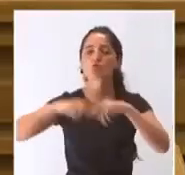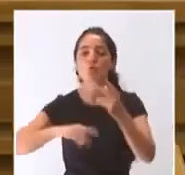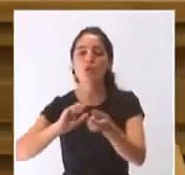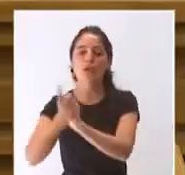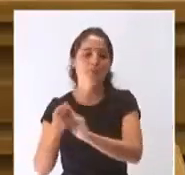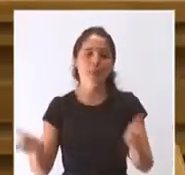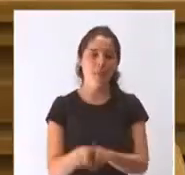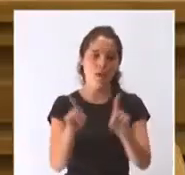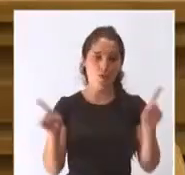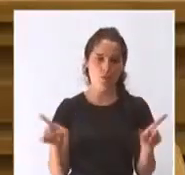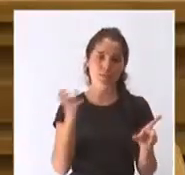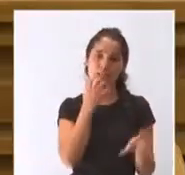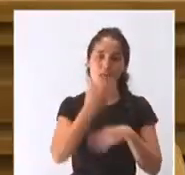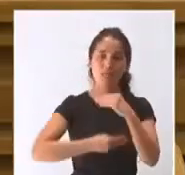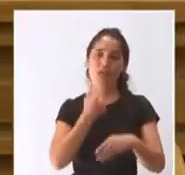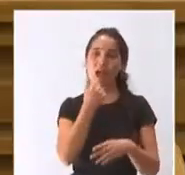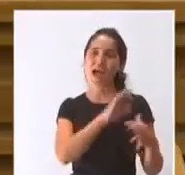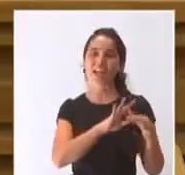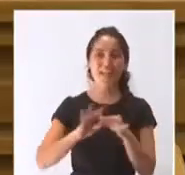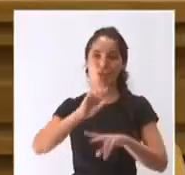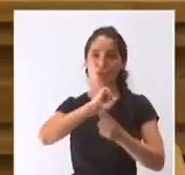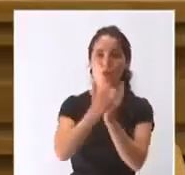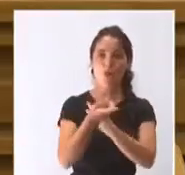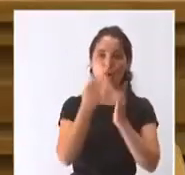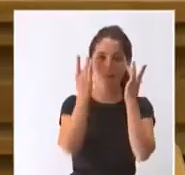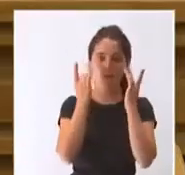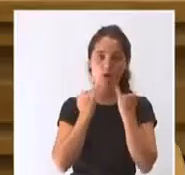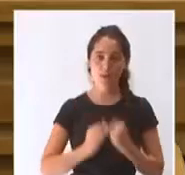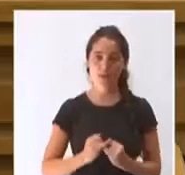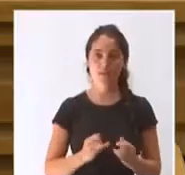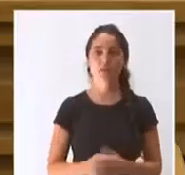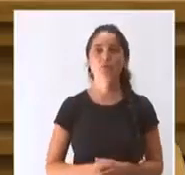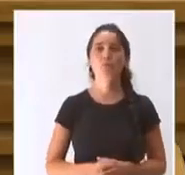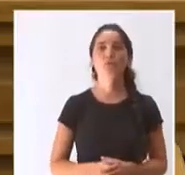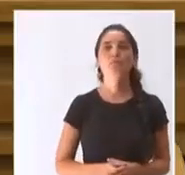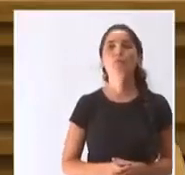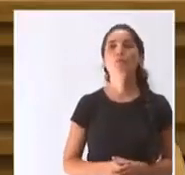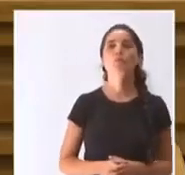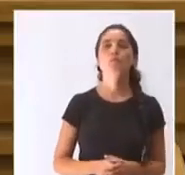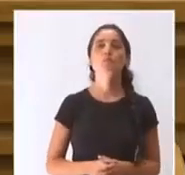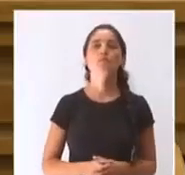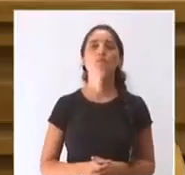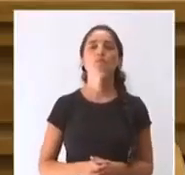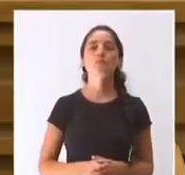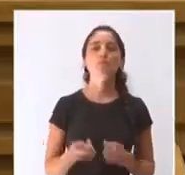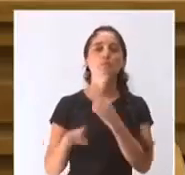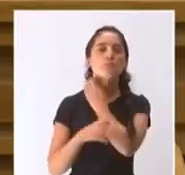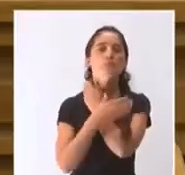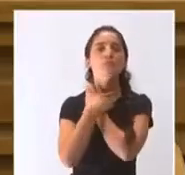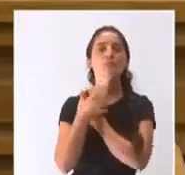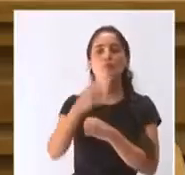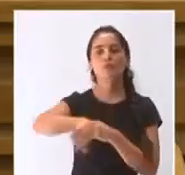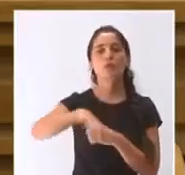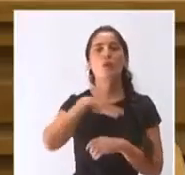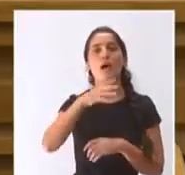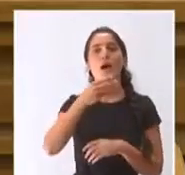la adaptación de todos los edificios oficiales para que tengan un consumo 100% de